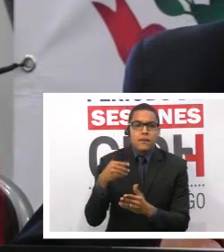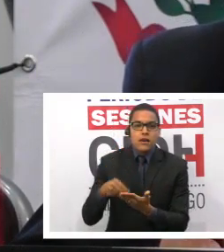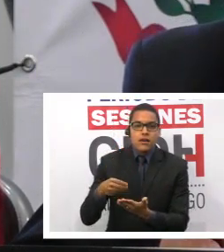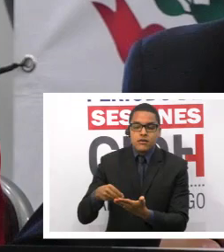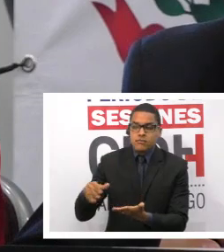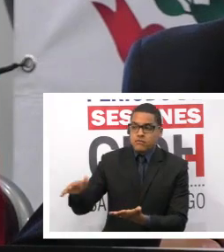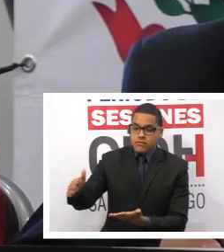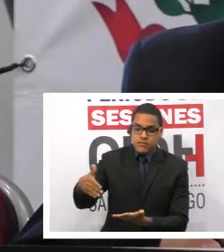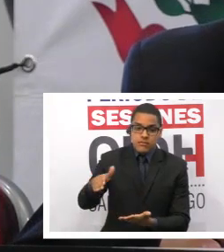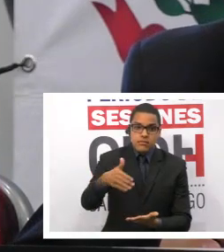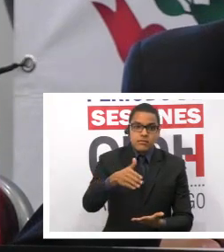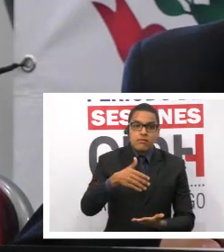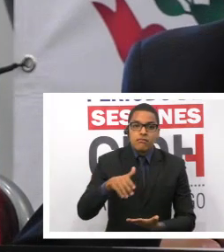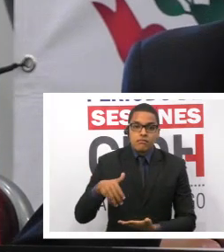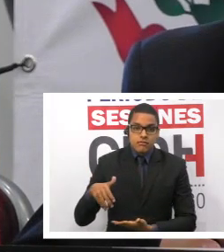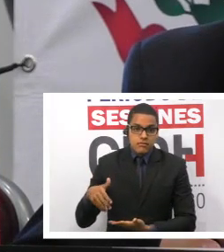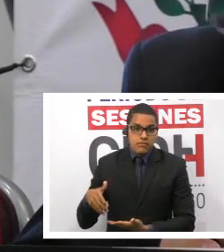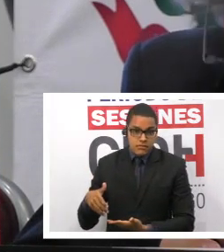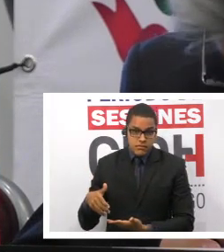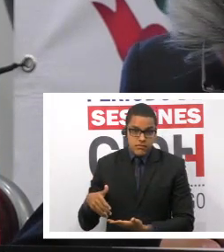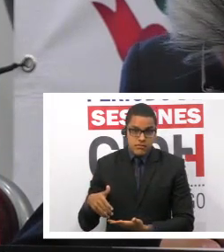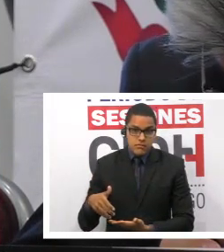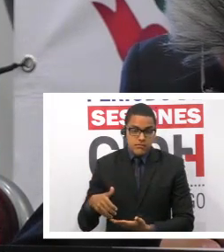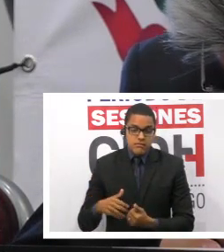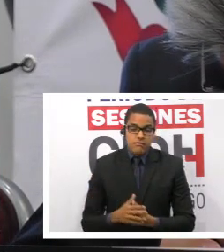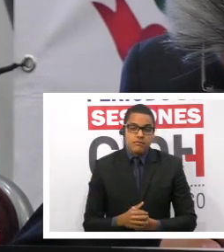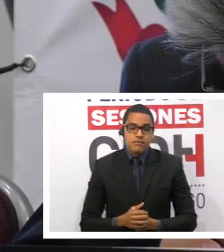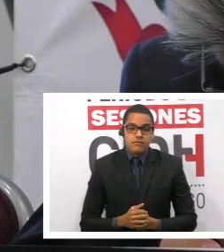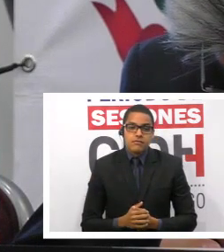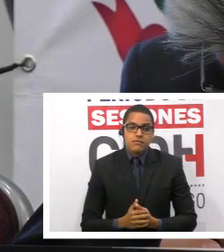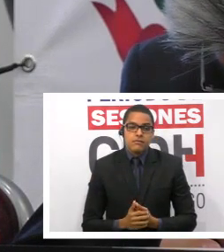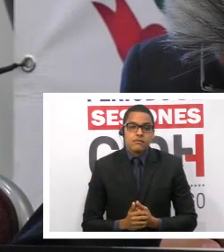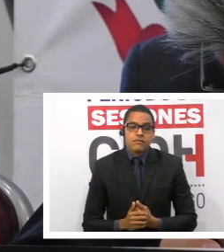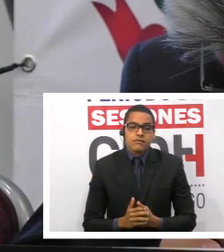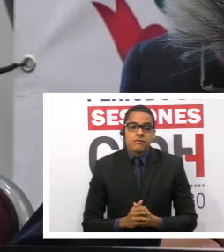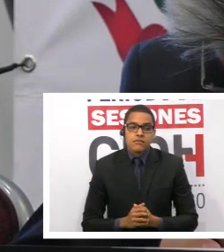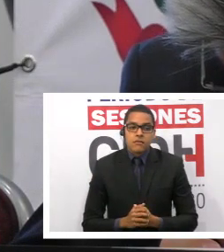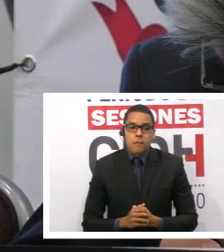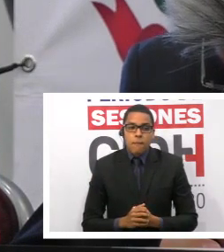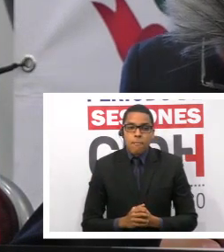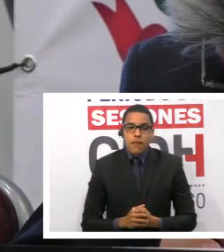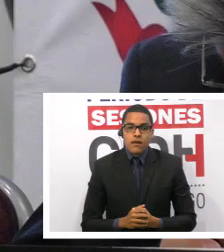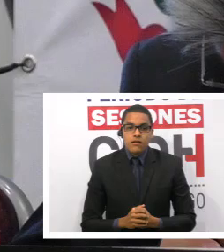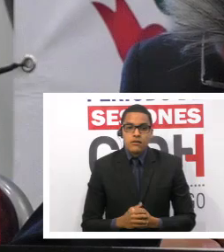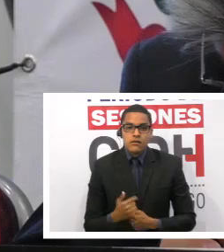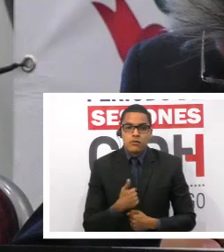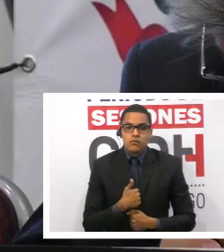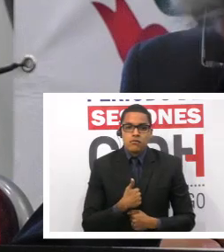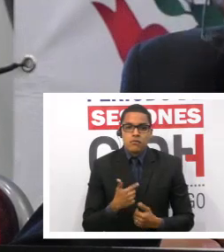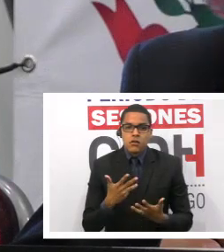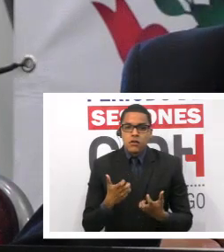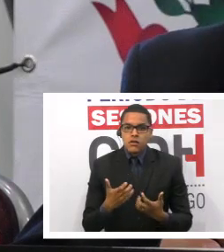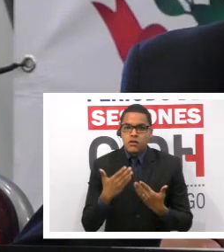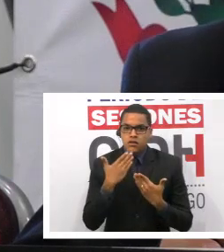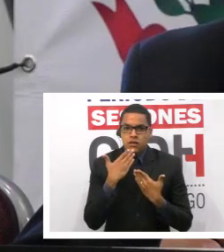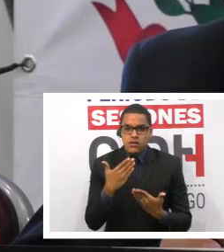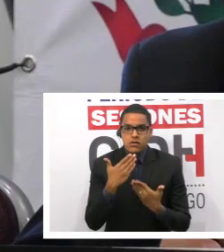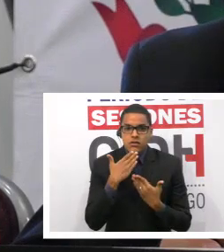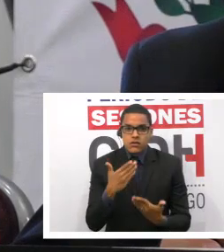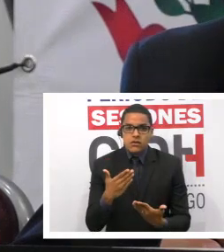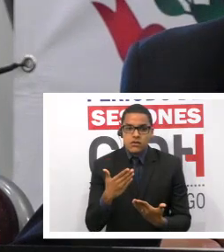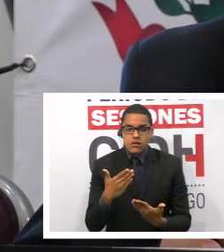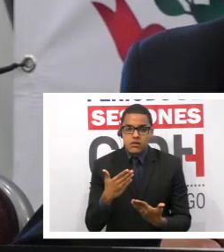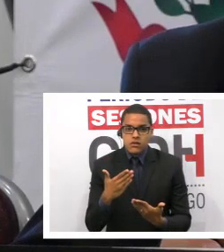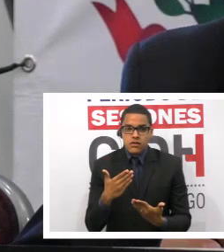y de esta mirada para enriquecer ese informe como como se merece yo quisiera agradecer muy especialmente el